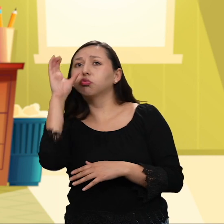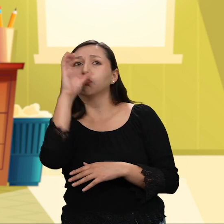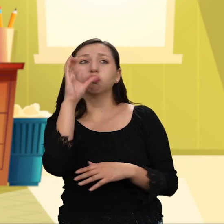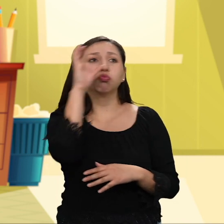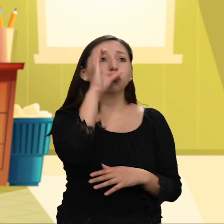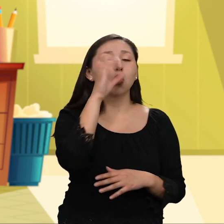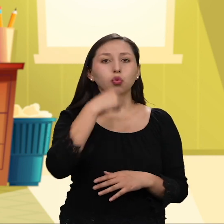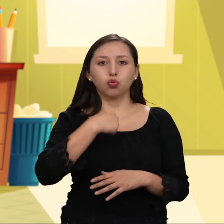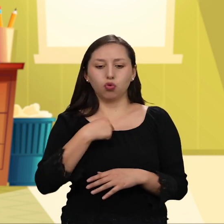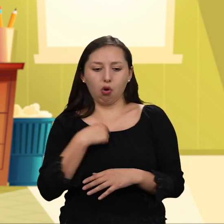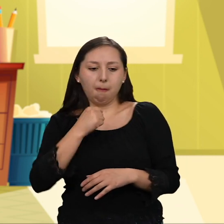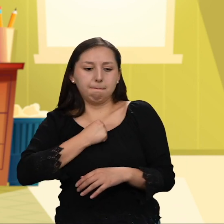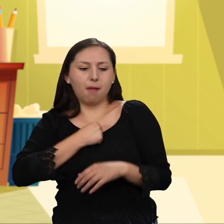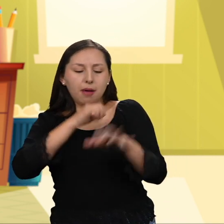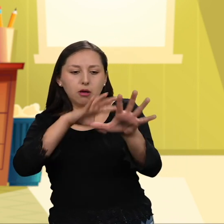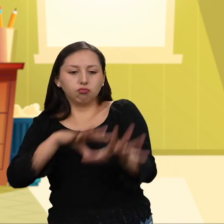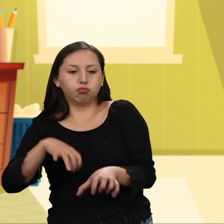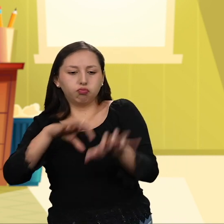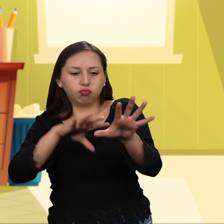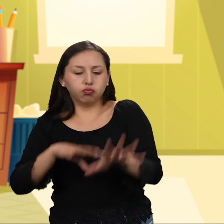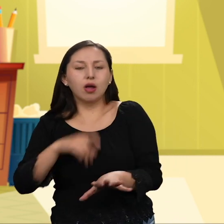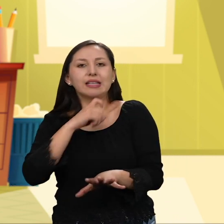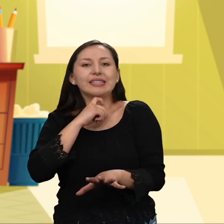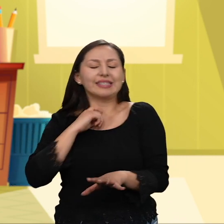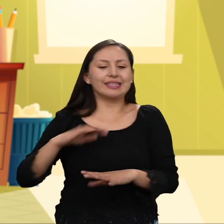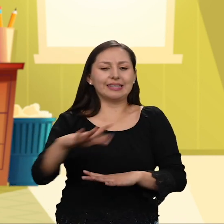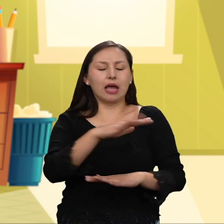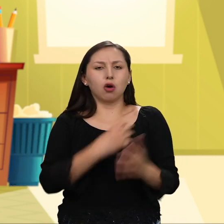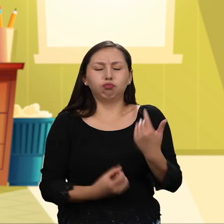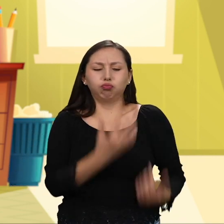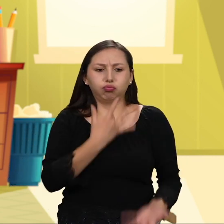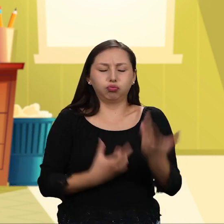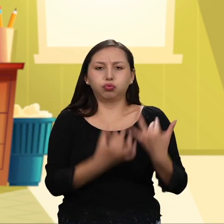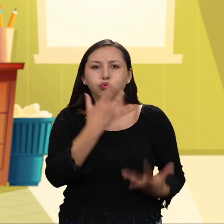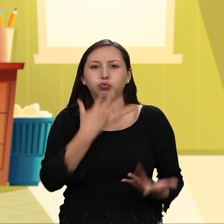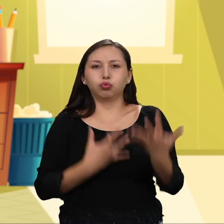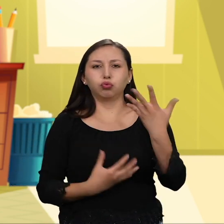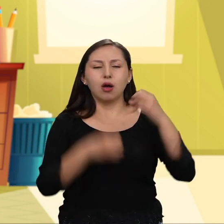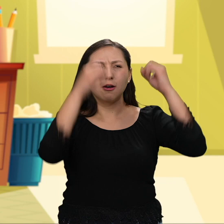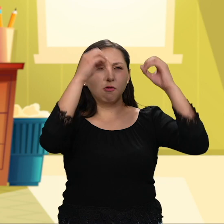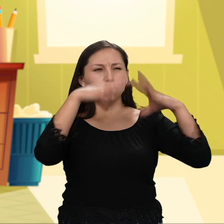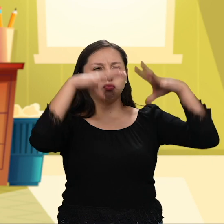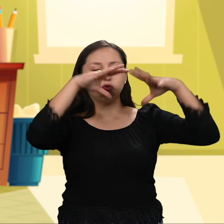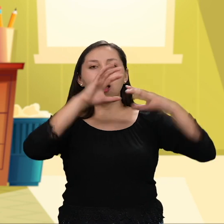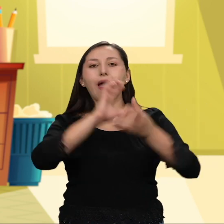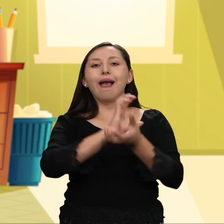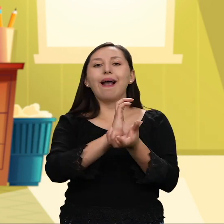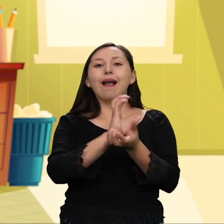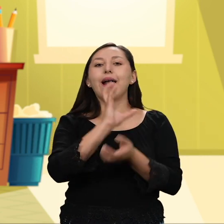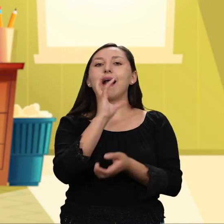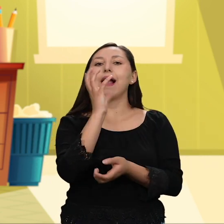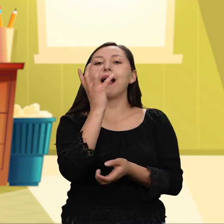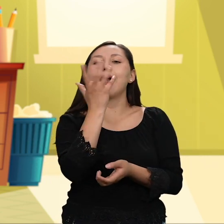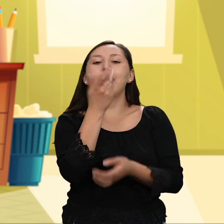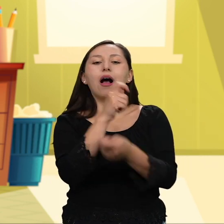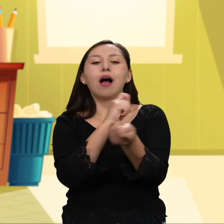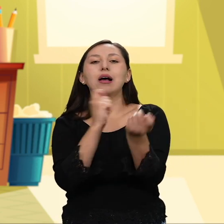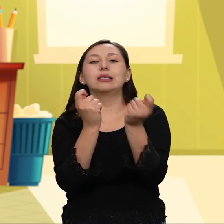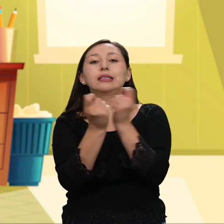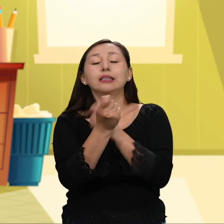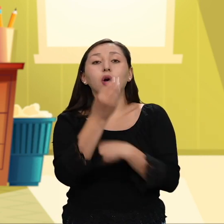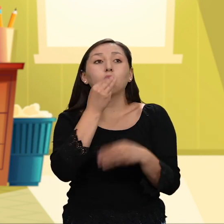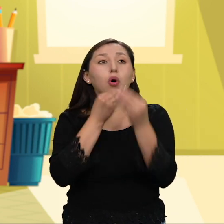que la sequía, los incendios y otras consecuencias de la crisis climática de ese entonces llevó a una escasez de